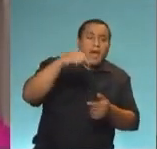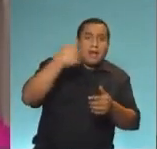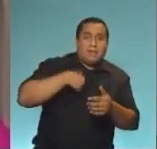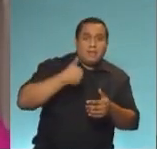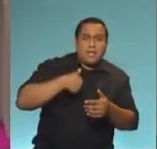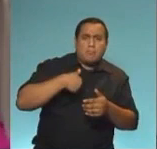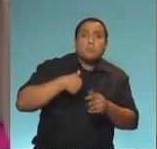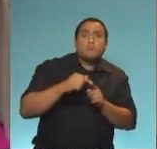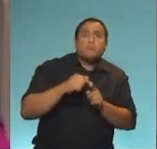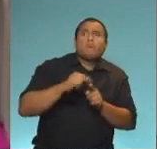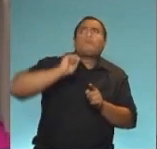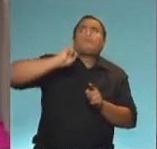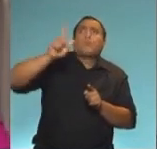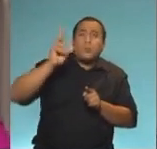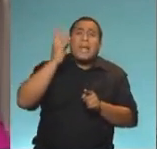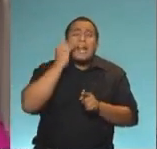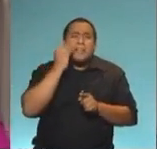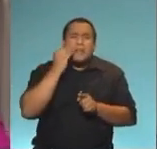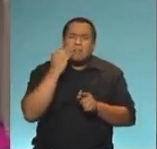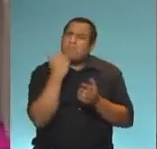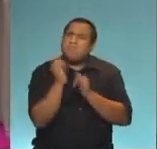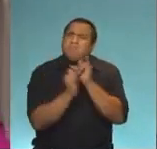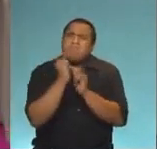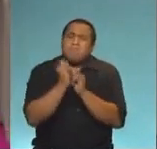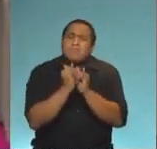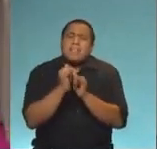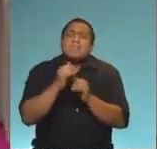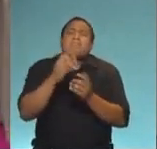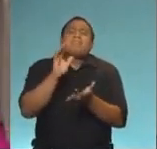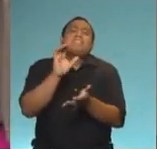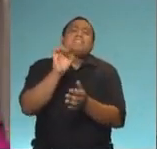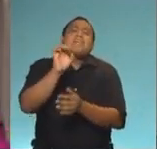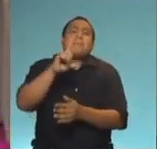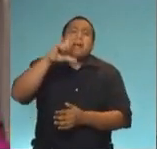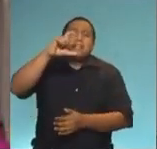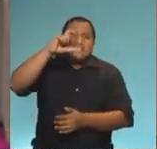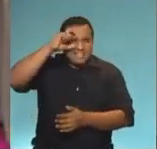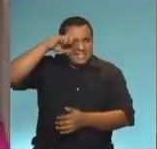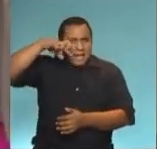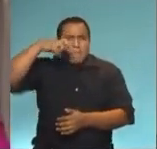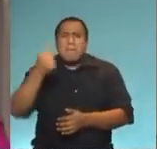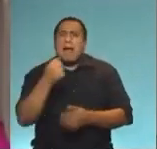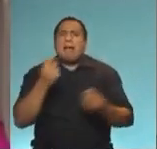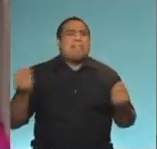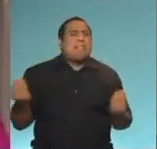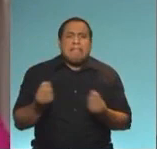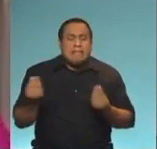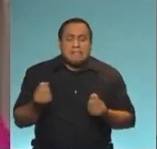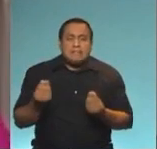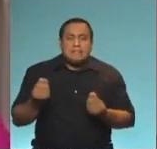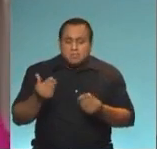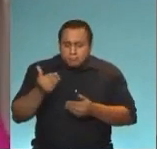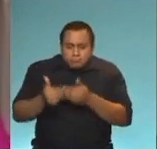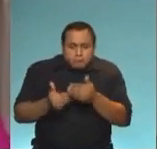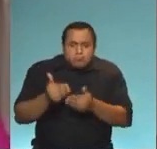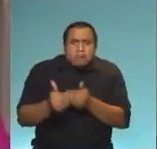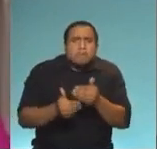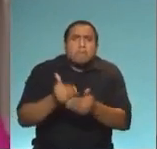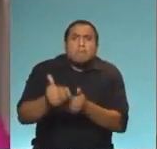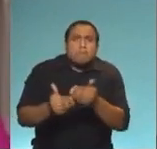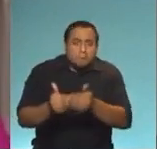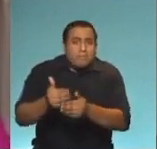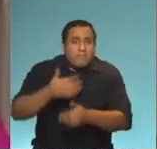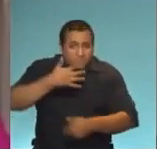tenemos que saber de qué se trata cuando decimos que hay una nueva cepa, cuál es ese proceso para definitivamente certificar que esa cepa